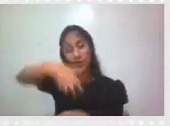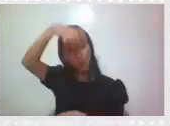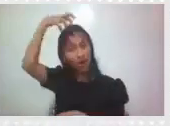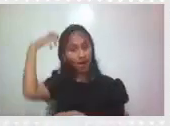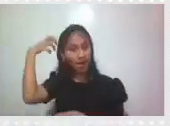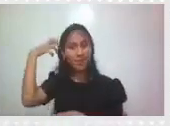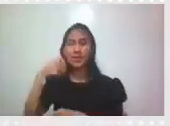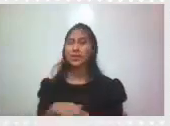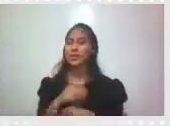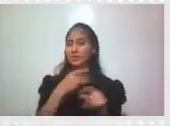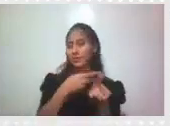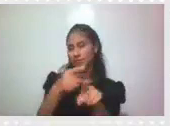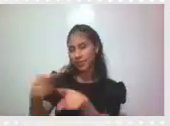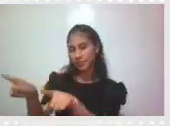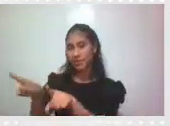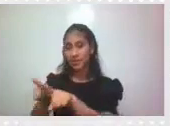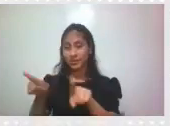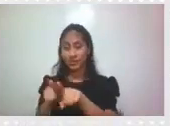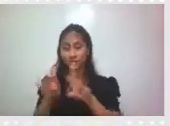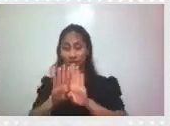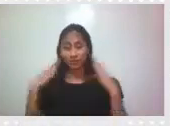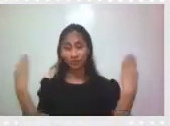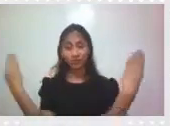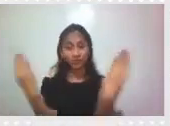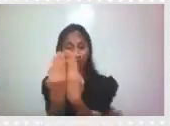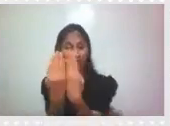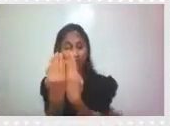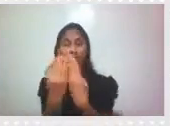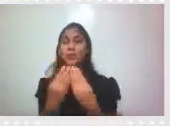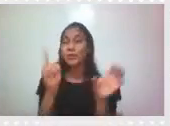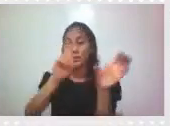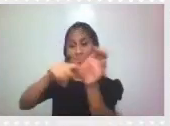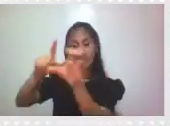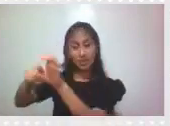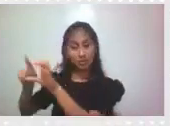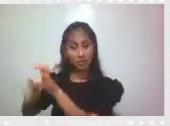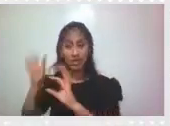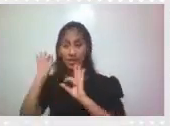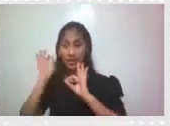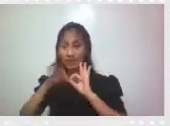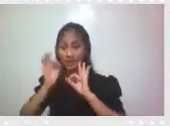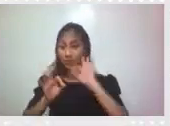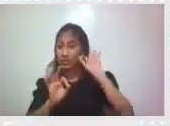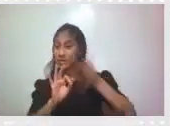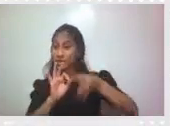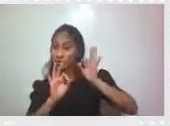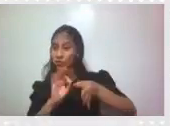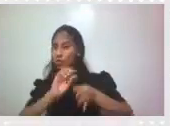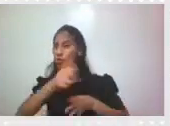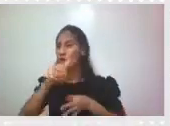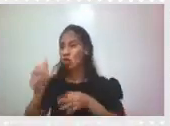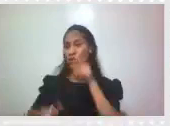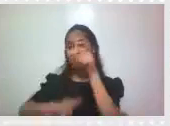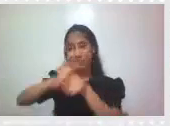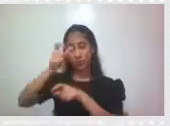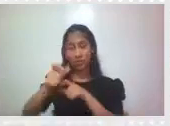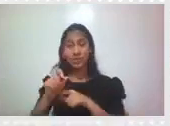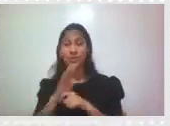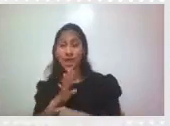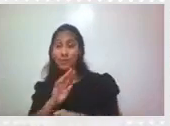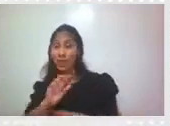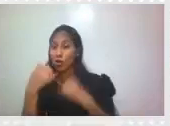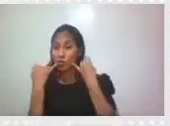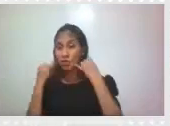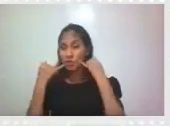implementar más aulas interculturales para los intérpretes y traductores de otros departamentos del Perú. La idea es